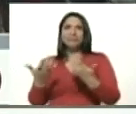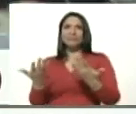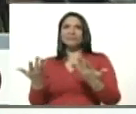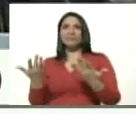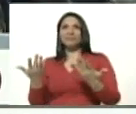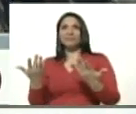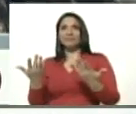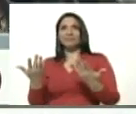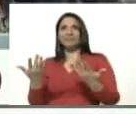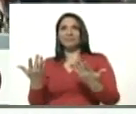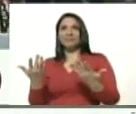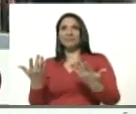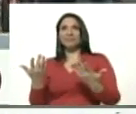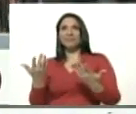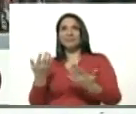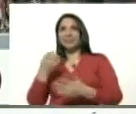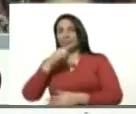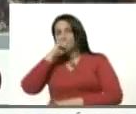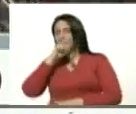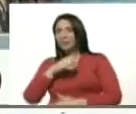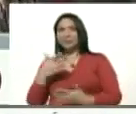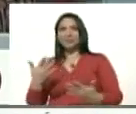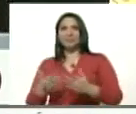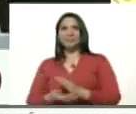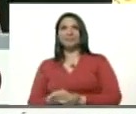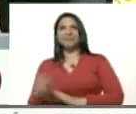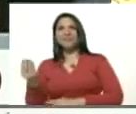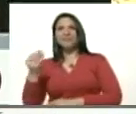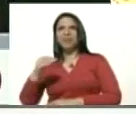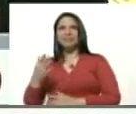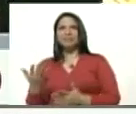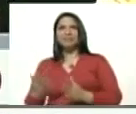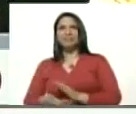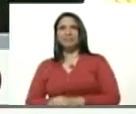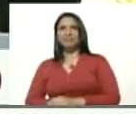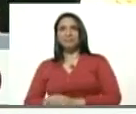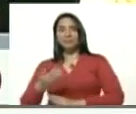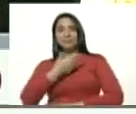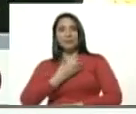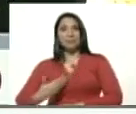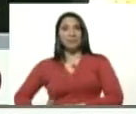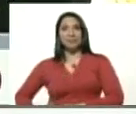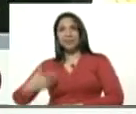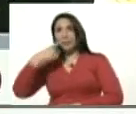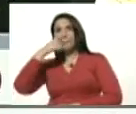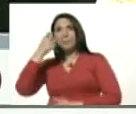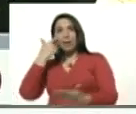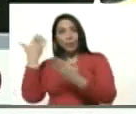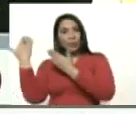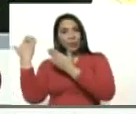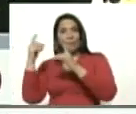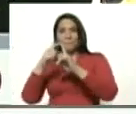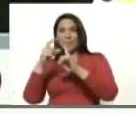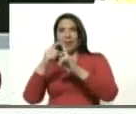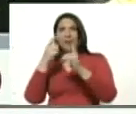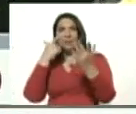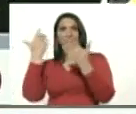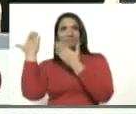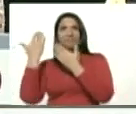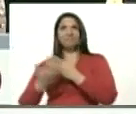maravilloso. Y por demás no sé hablar. Qué bueno, ¿qué más? El presidente Nicolás Maduro tiene la palabra. Adelante,